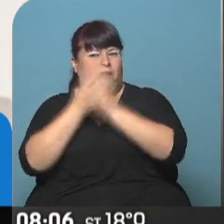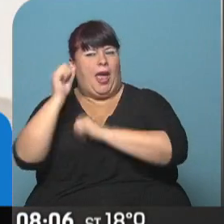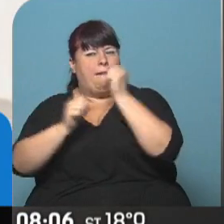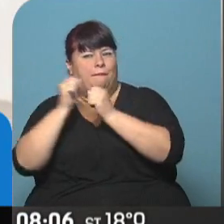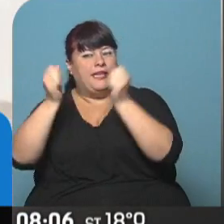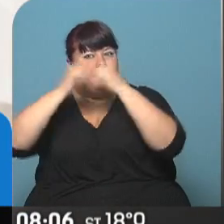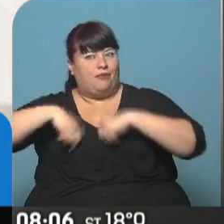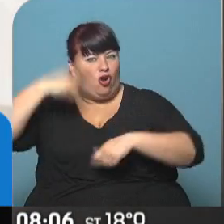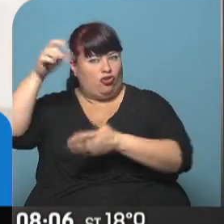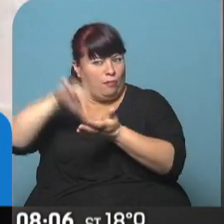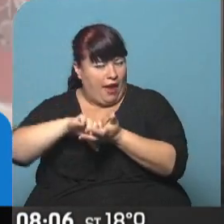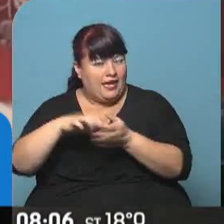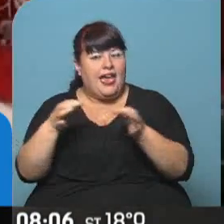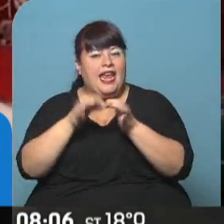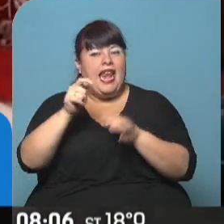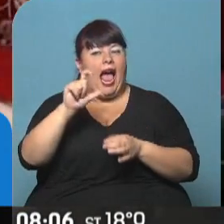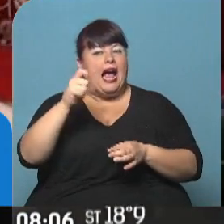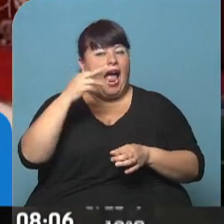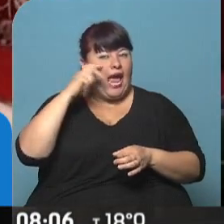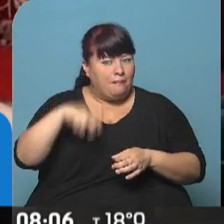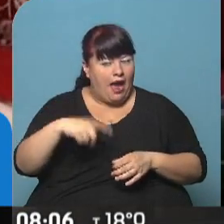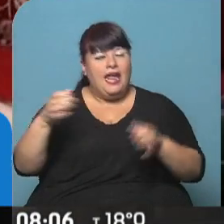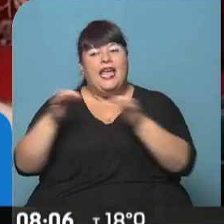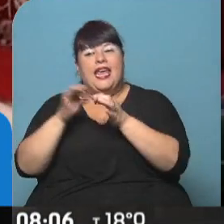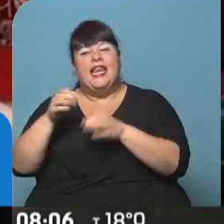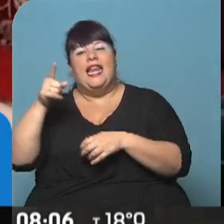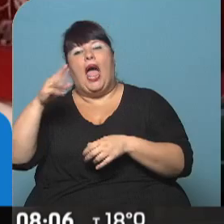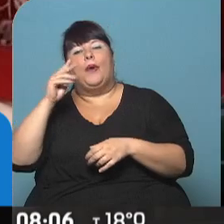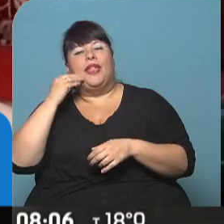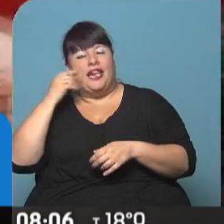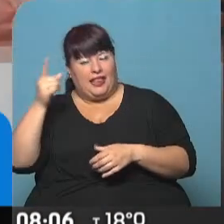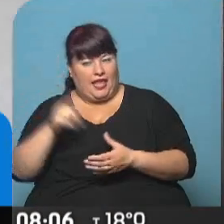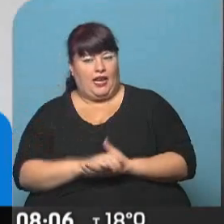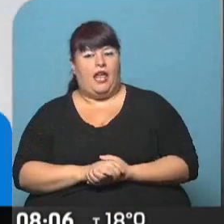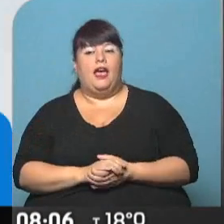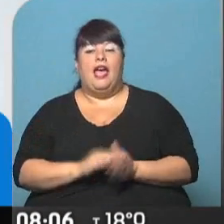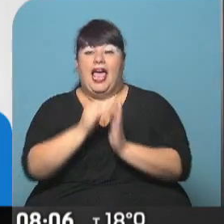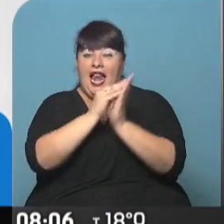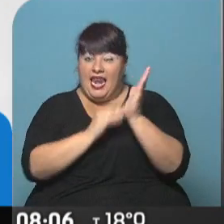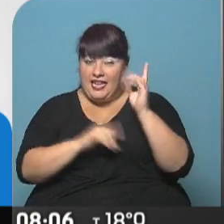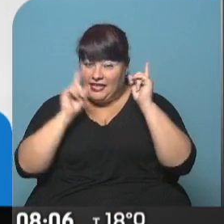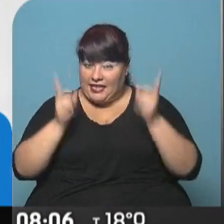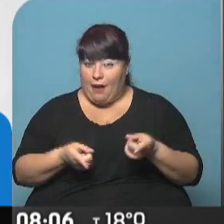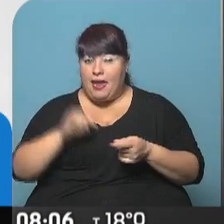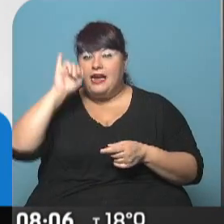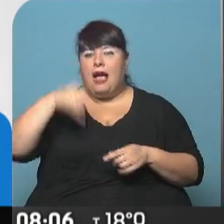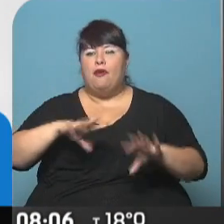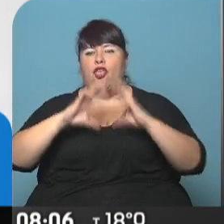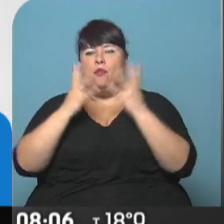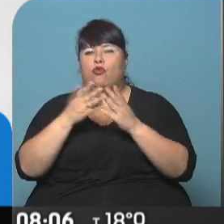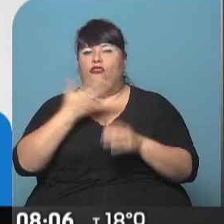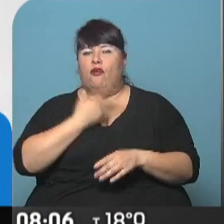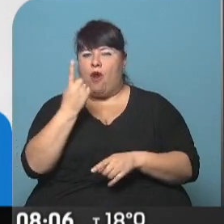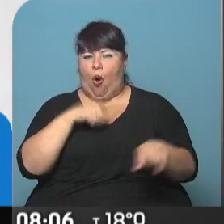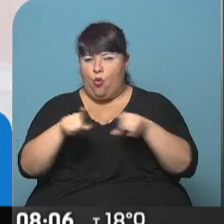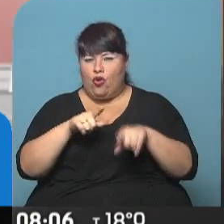los paraísos fiscales de las Islas Caimán y de las Islas Vírgenes Británicas. En el listado también aparecen el campeón mundial de Fórmula